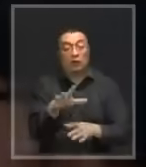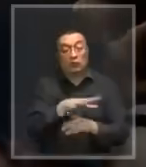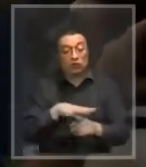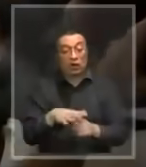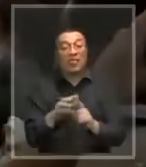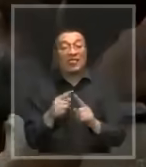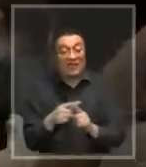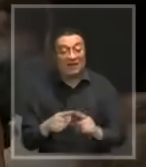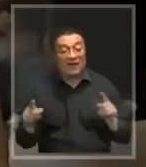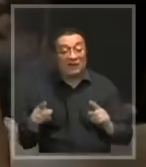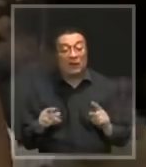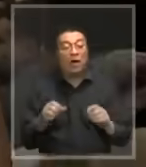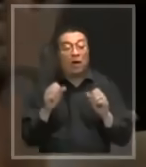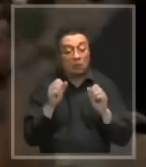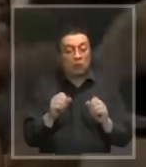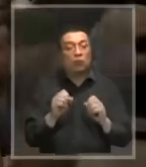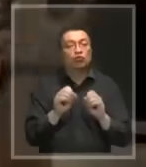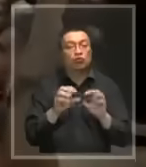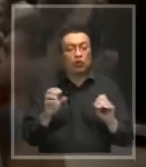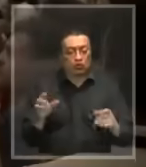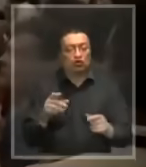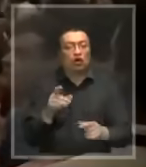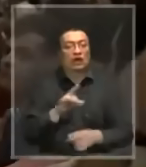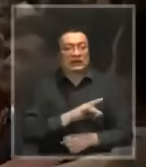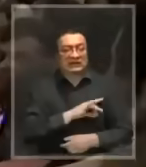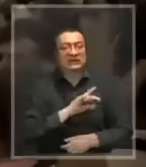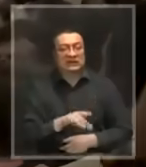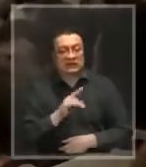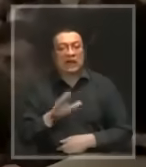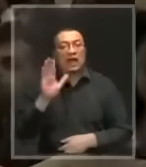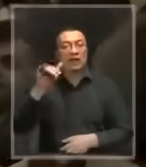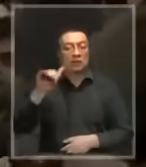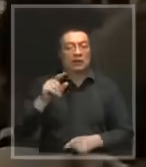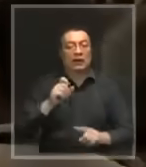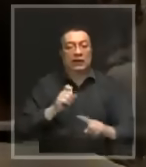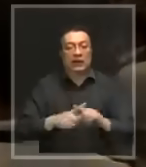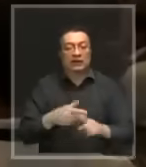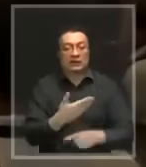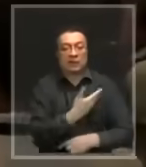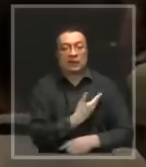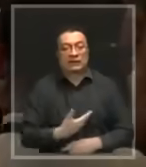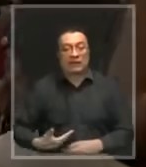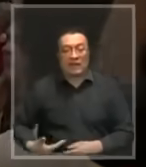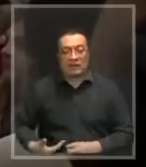que hizo posible que muchos chilenos se despidieran del expresidente.